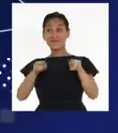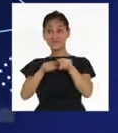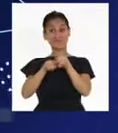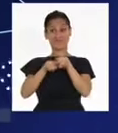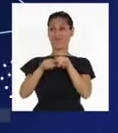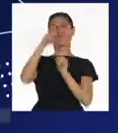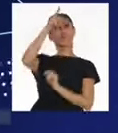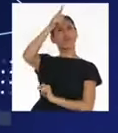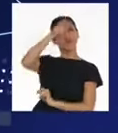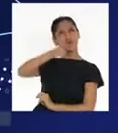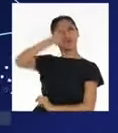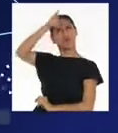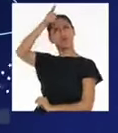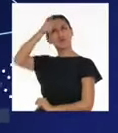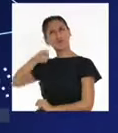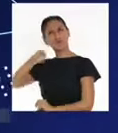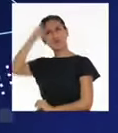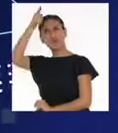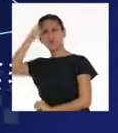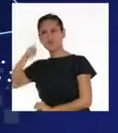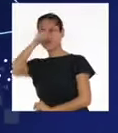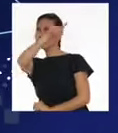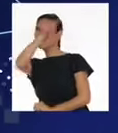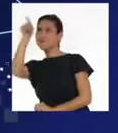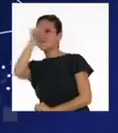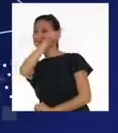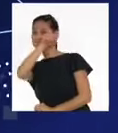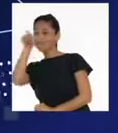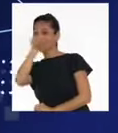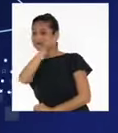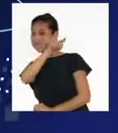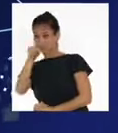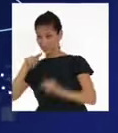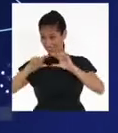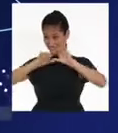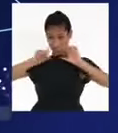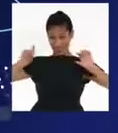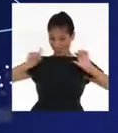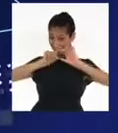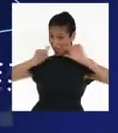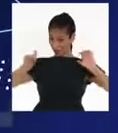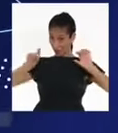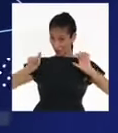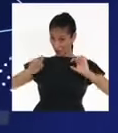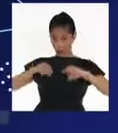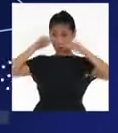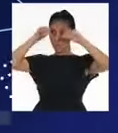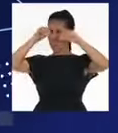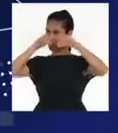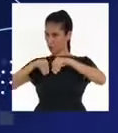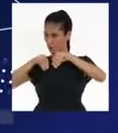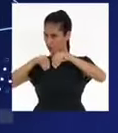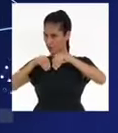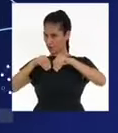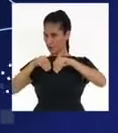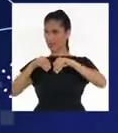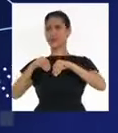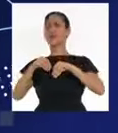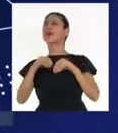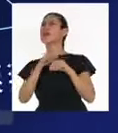eje horizontal y se colocan las actividades. ¿Qué actividades? Las respuestas de la encuesta que realizó